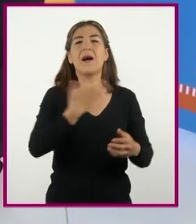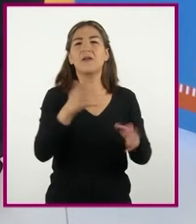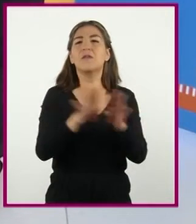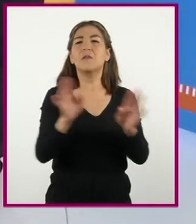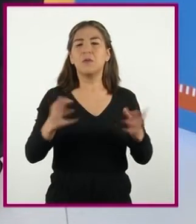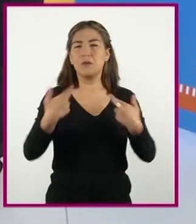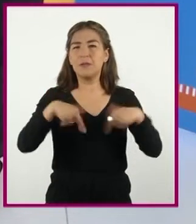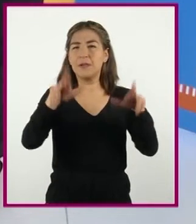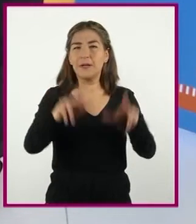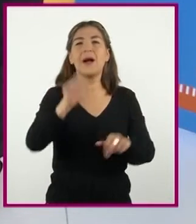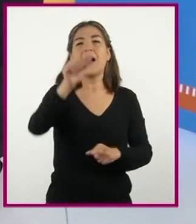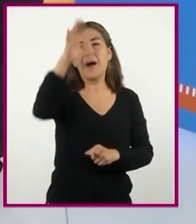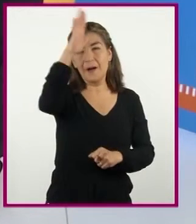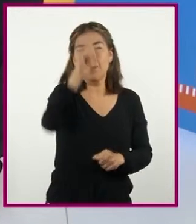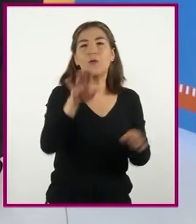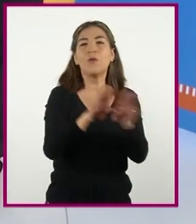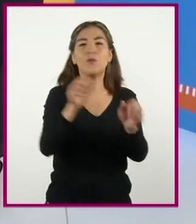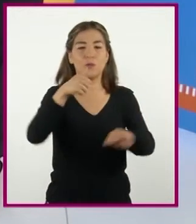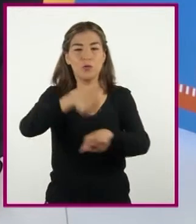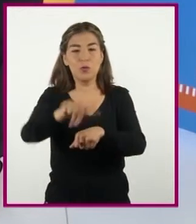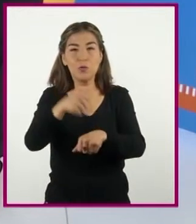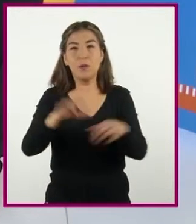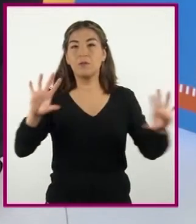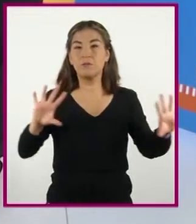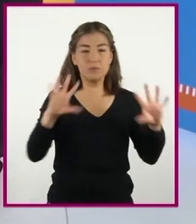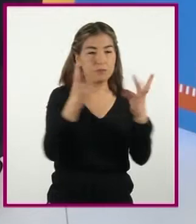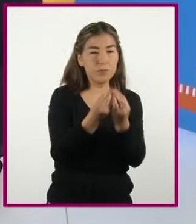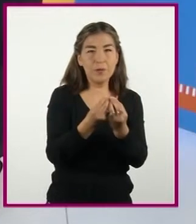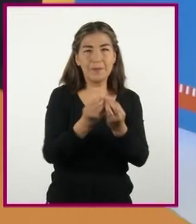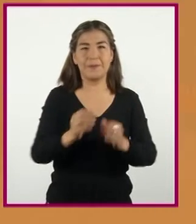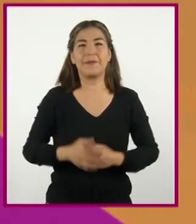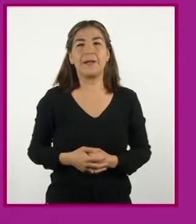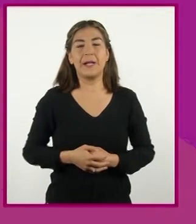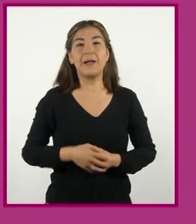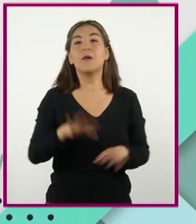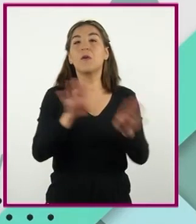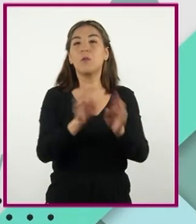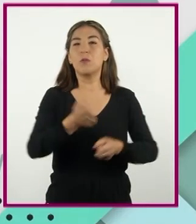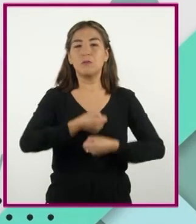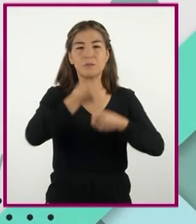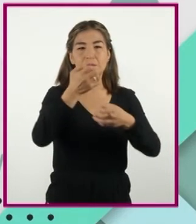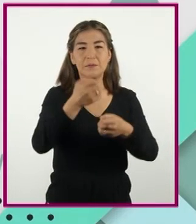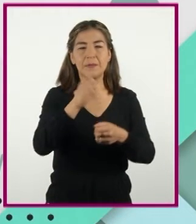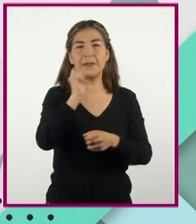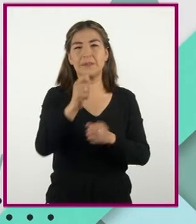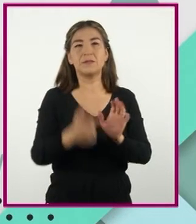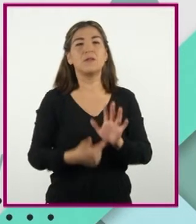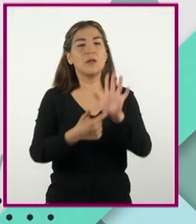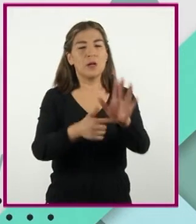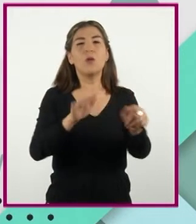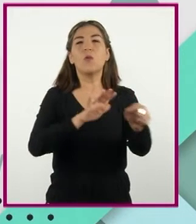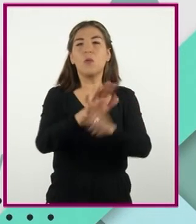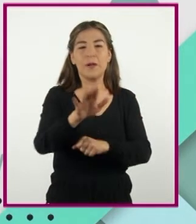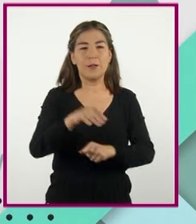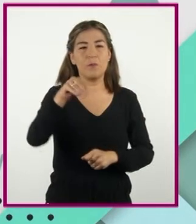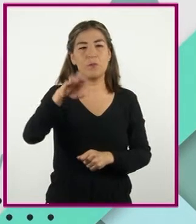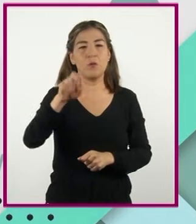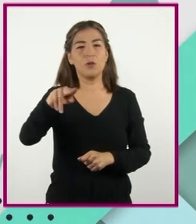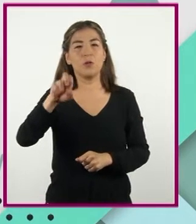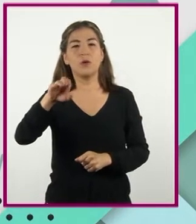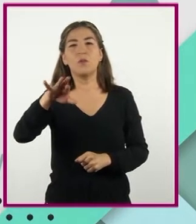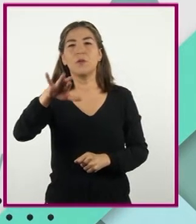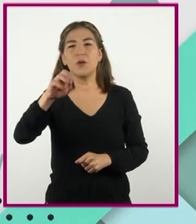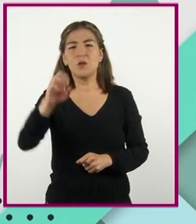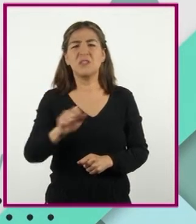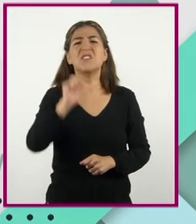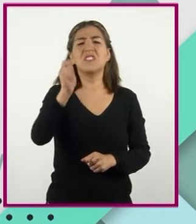que se nombran de acuerdo con el número total de términos. Las expresiones con un término se llaman monomios. El prefijo